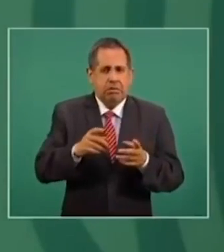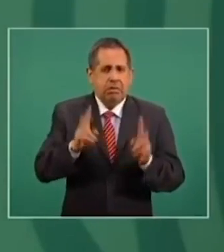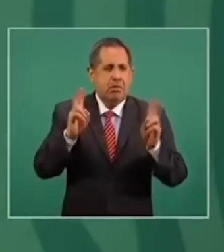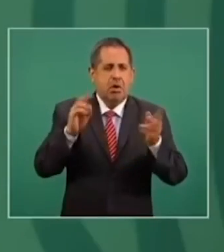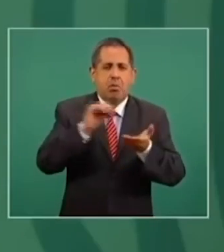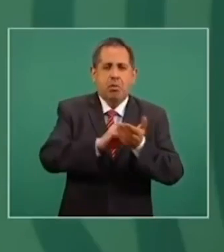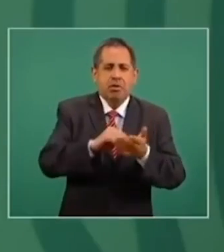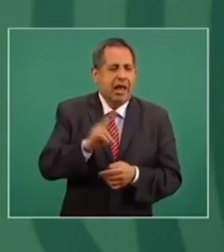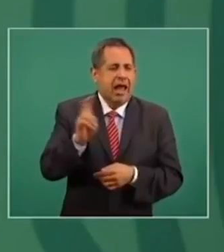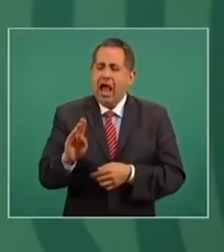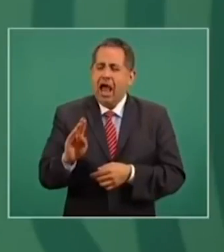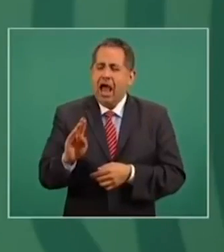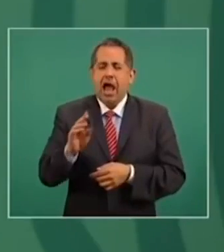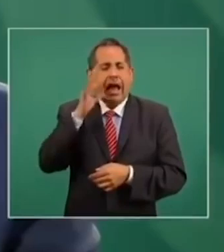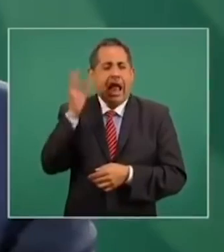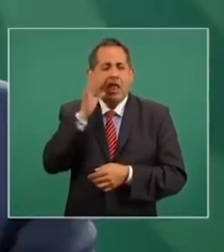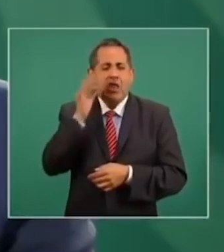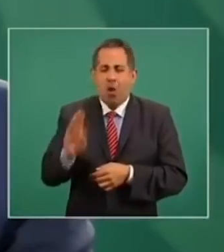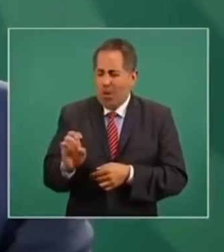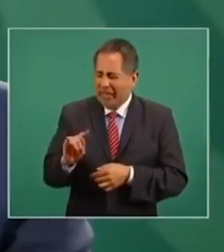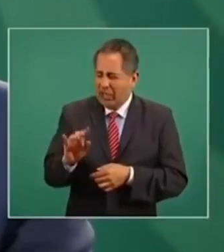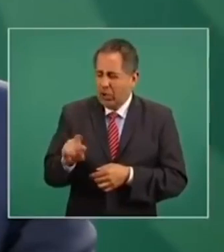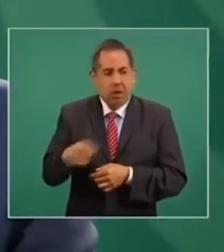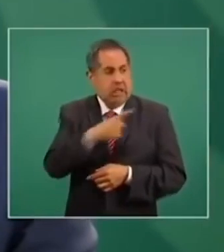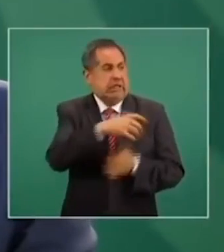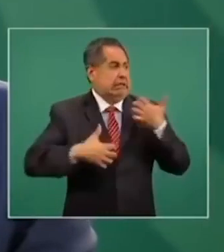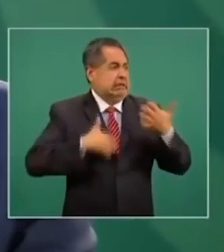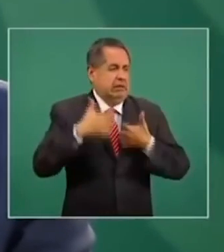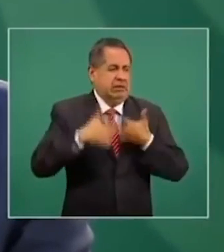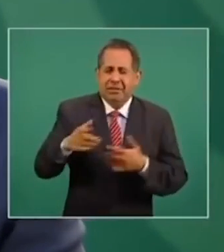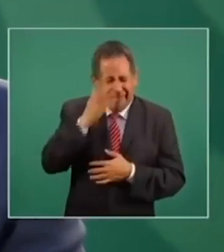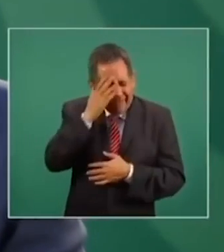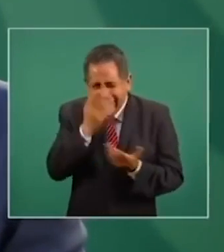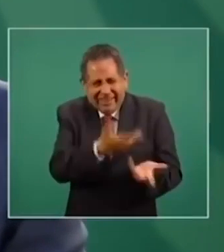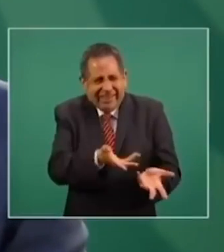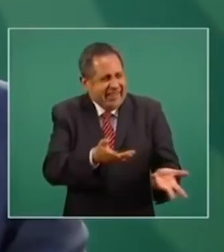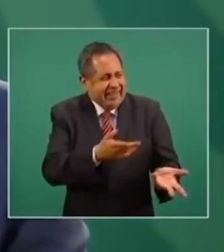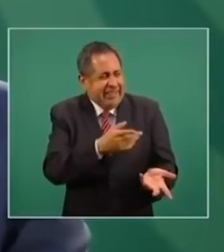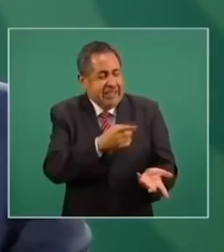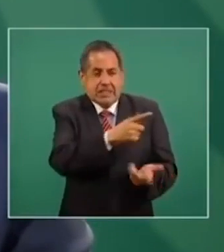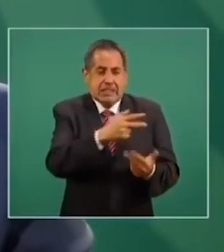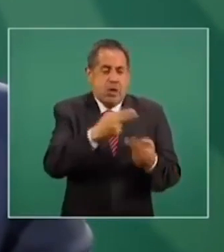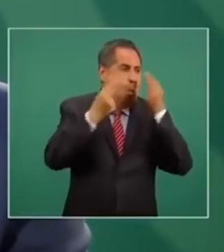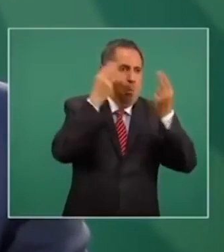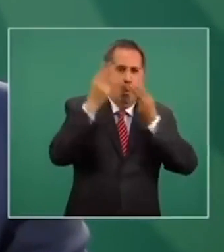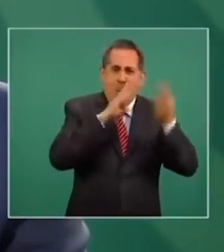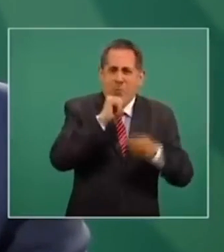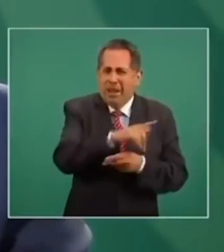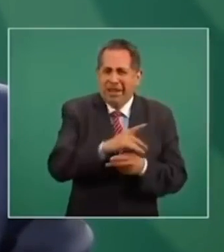en méxico se continúa con una espiral ascendente de violencia contra los periodistas agravada por todos los discursos